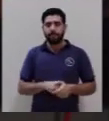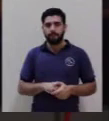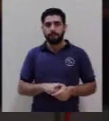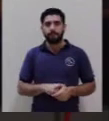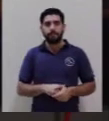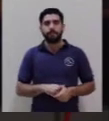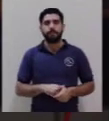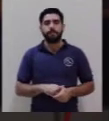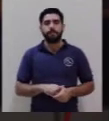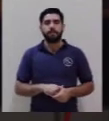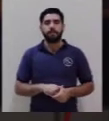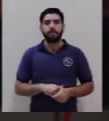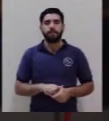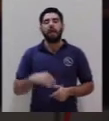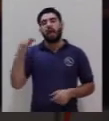es, son